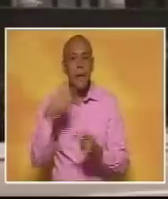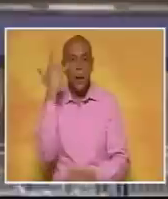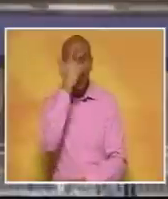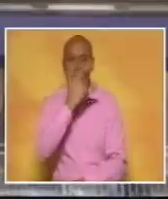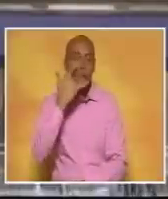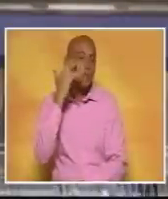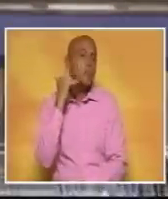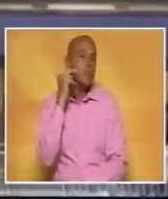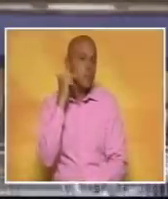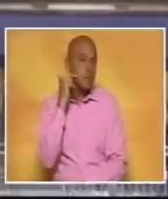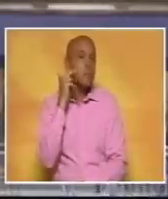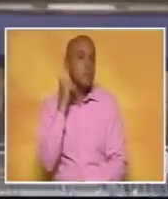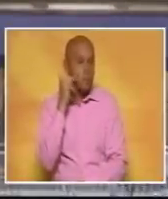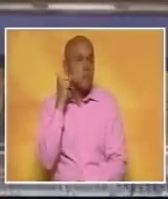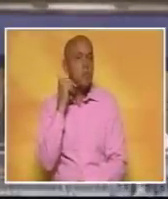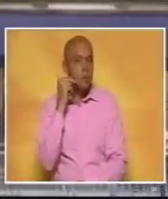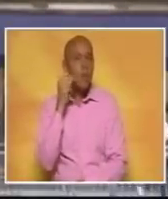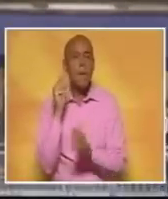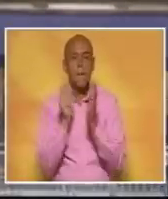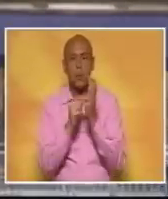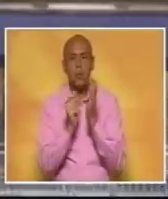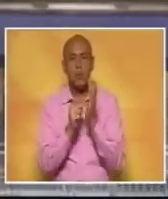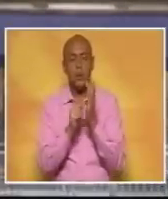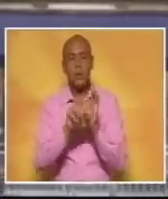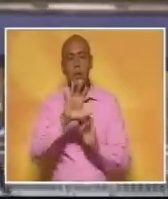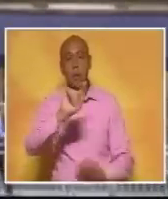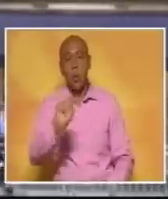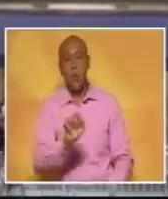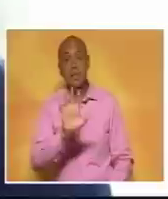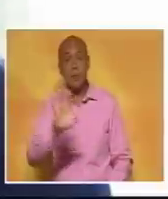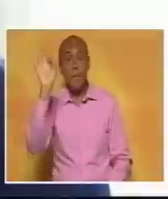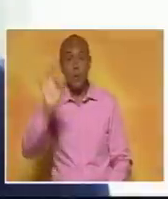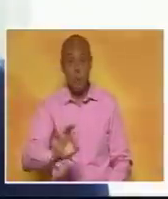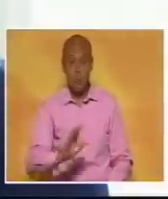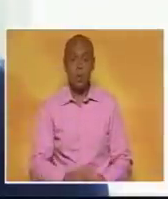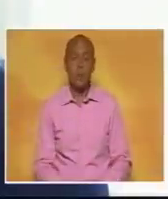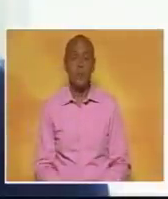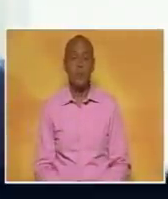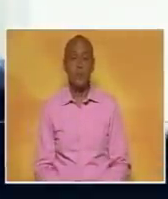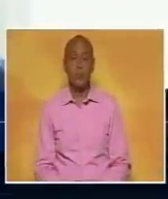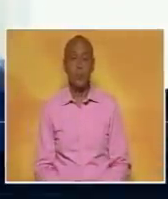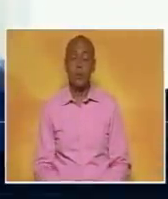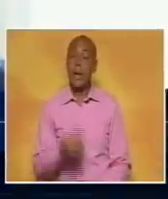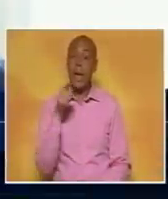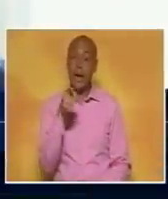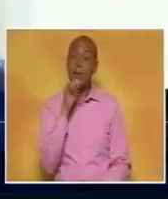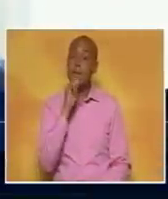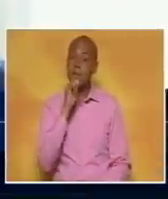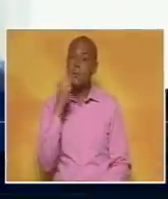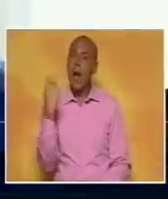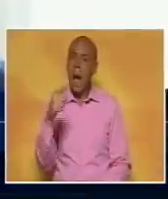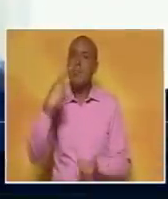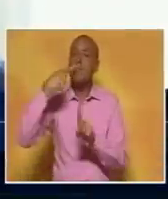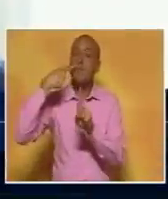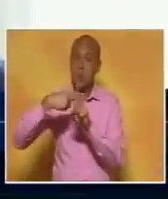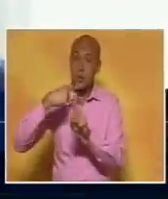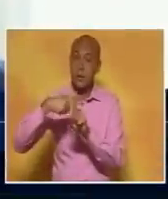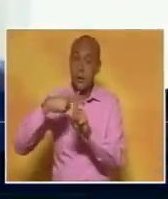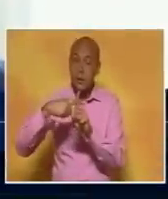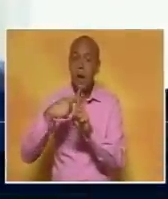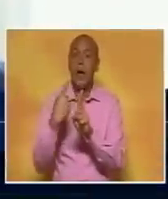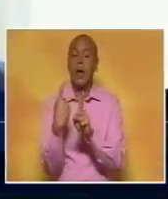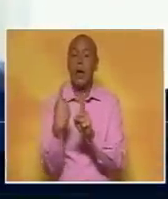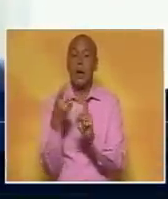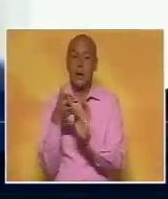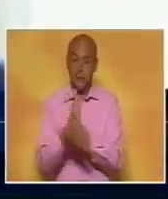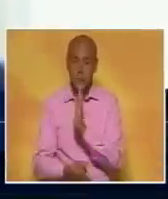afroestadounidenses mantuvo el récord alcanzado con 5,5%. Es una noticia muy positiva. Lo que sí diría